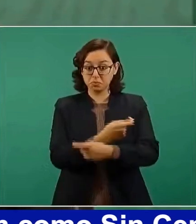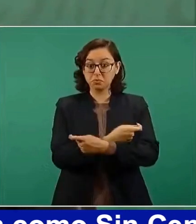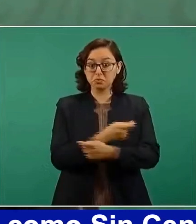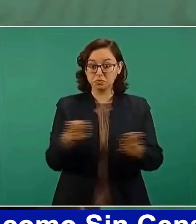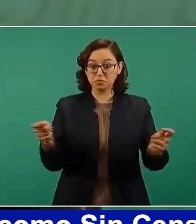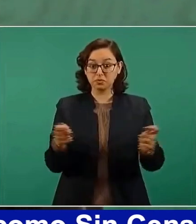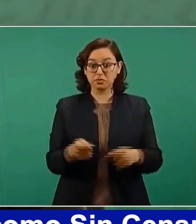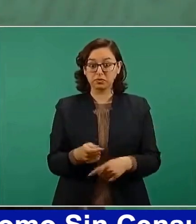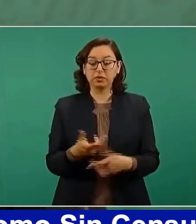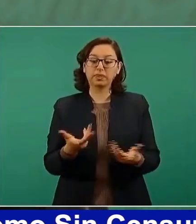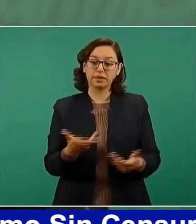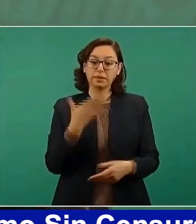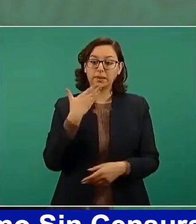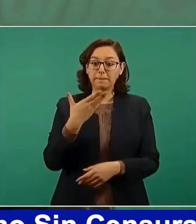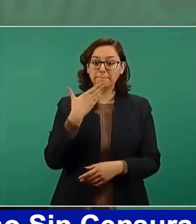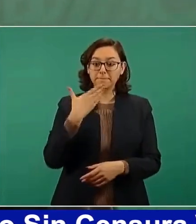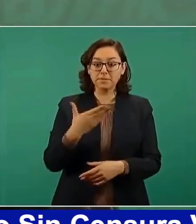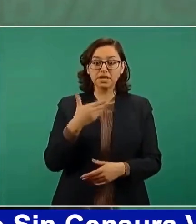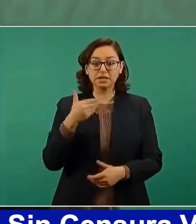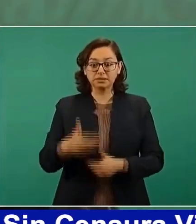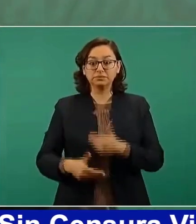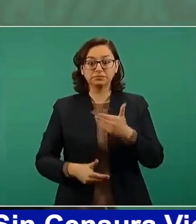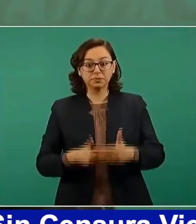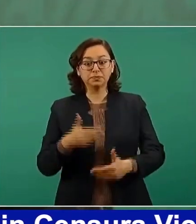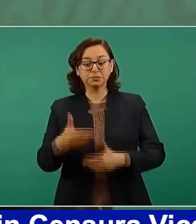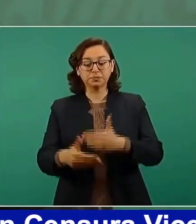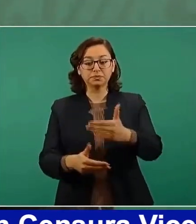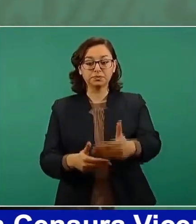tenemos reservas,